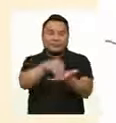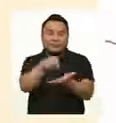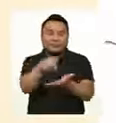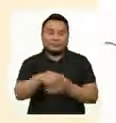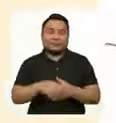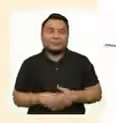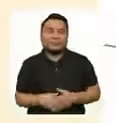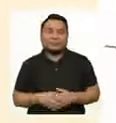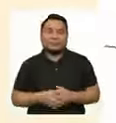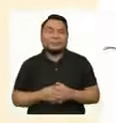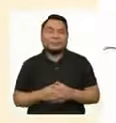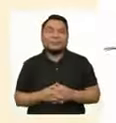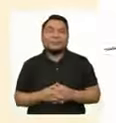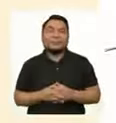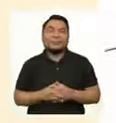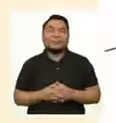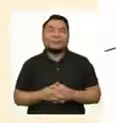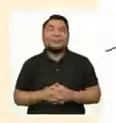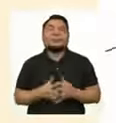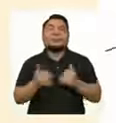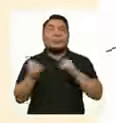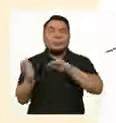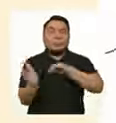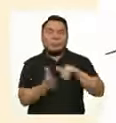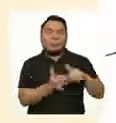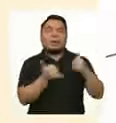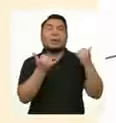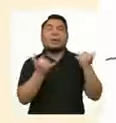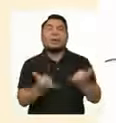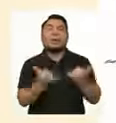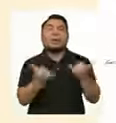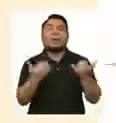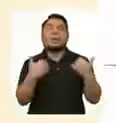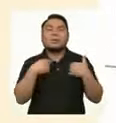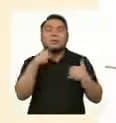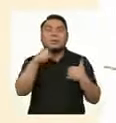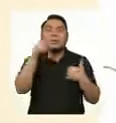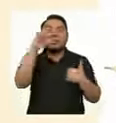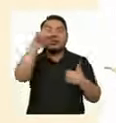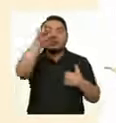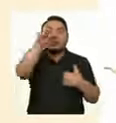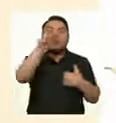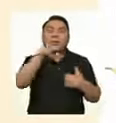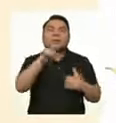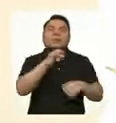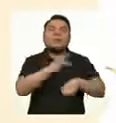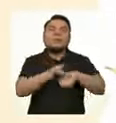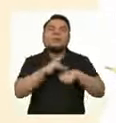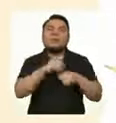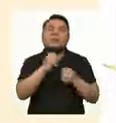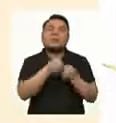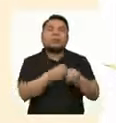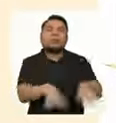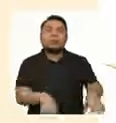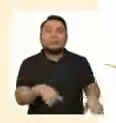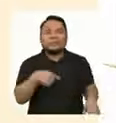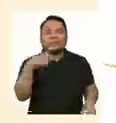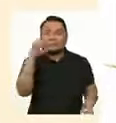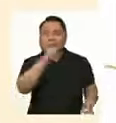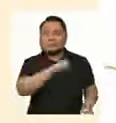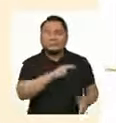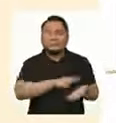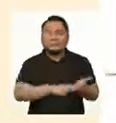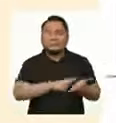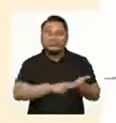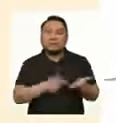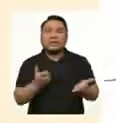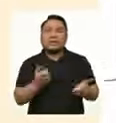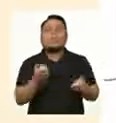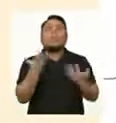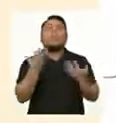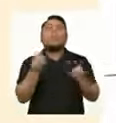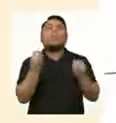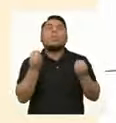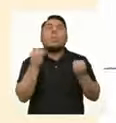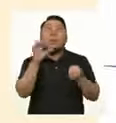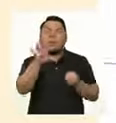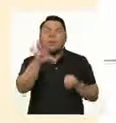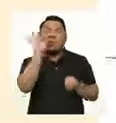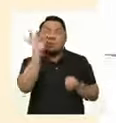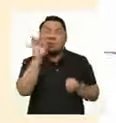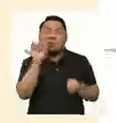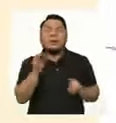correspondiente. Ahora, tenemos que hallar los valores que faltan en la columna de la frecuencia absoluta. Para